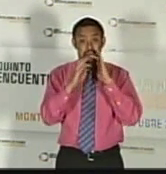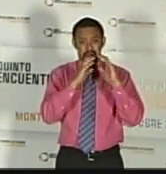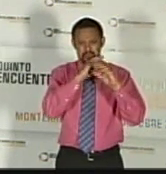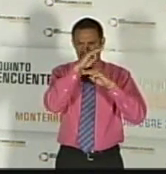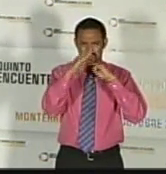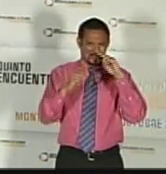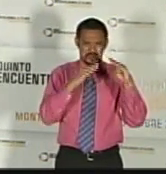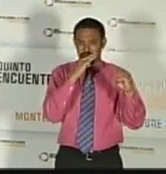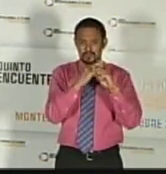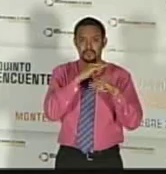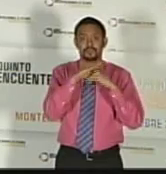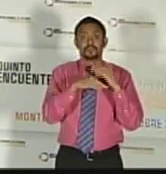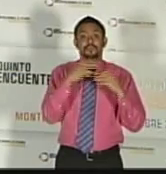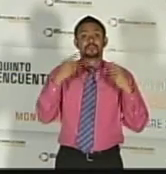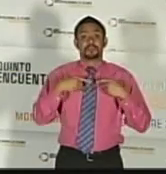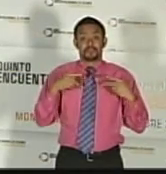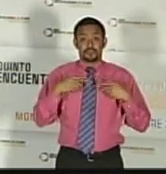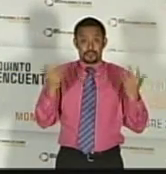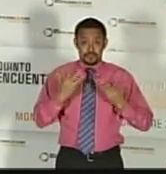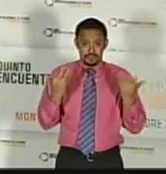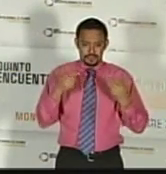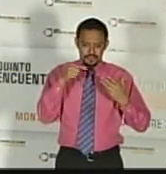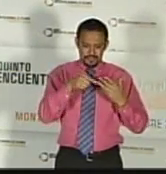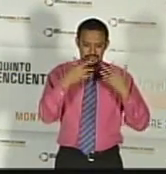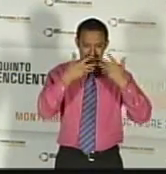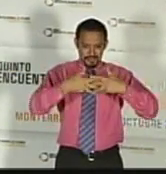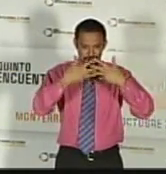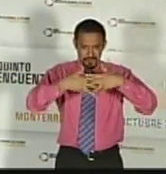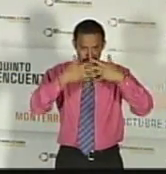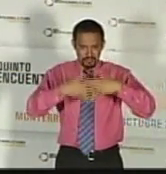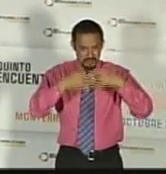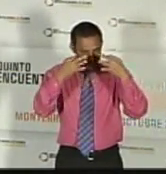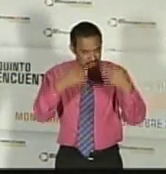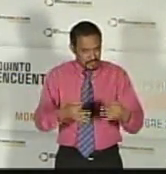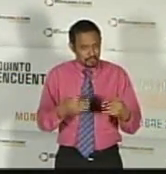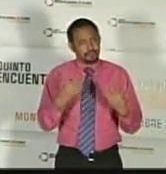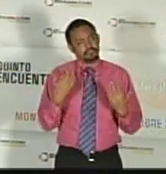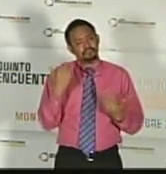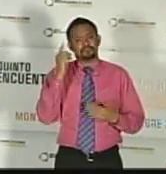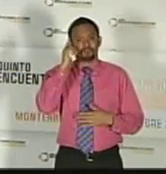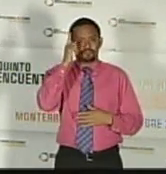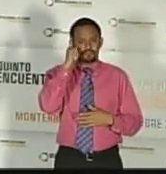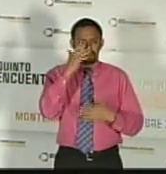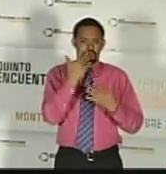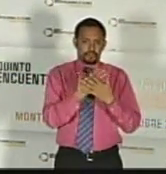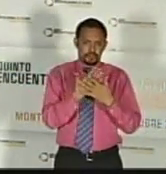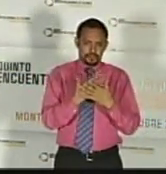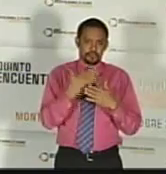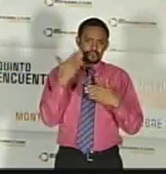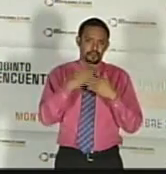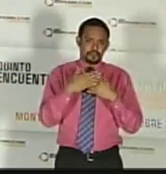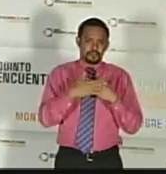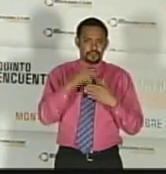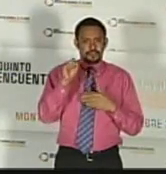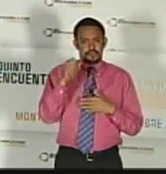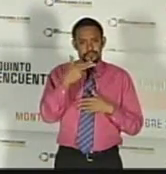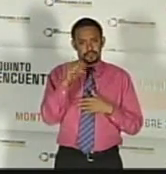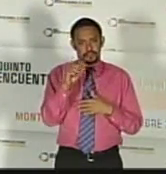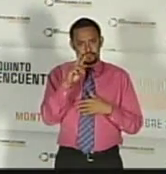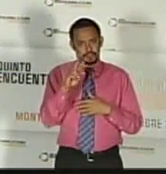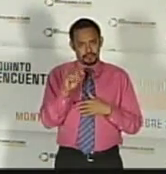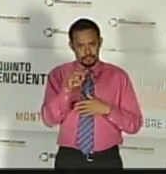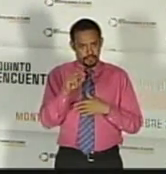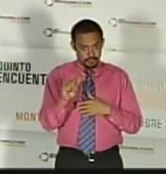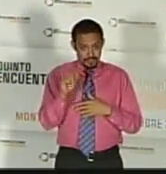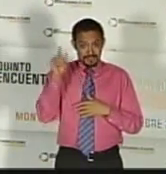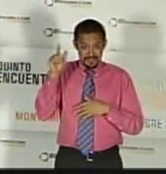de las personas que están haciendo que este mundo funcione. Y espero, por ejemplo, pedir que Shabana, nuestra amiga de